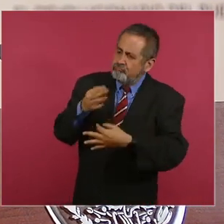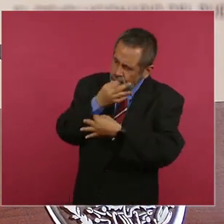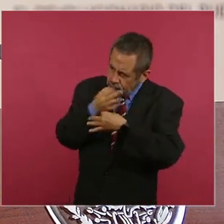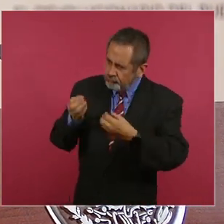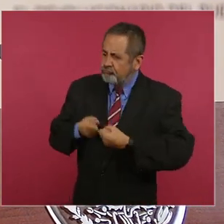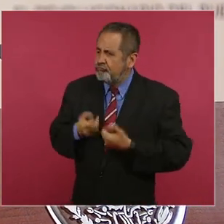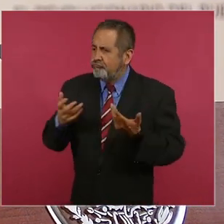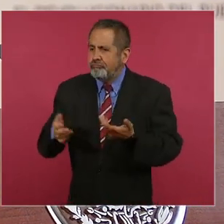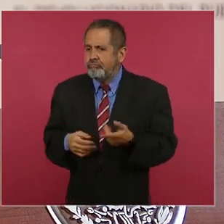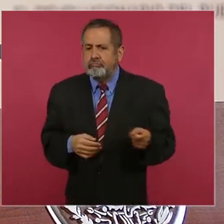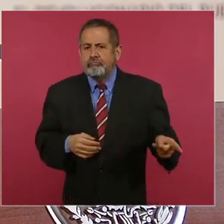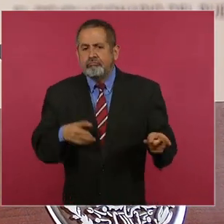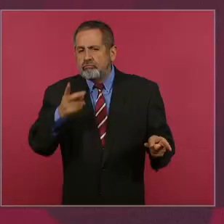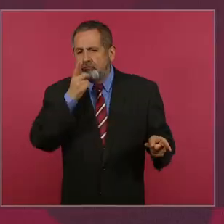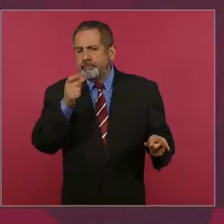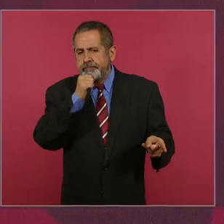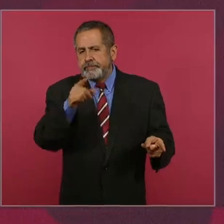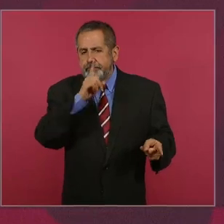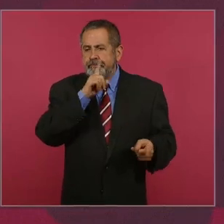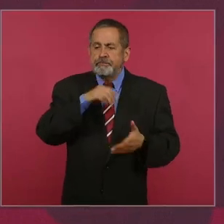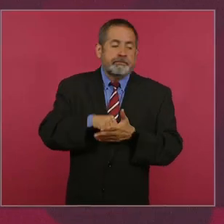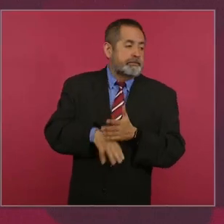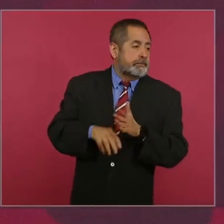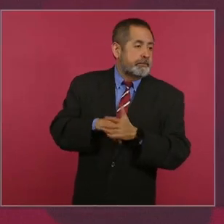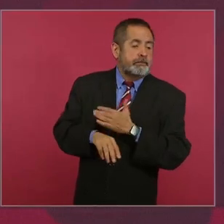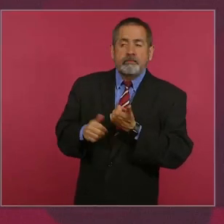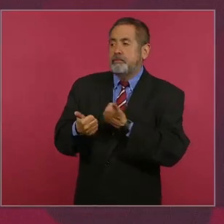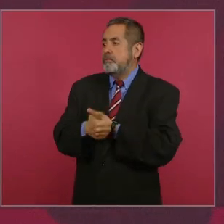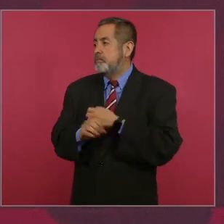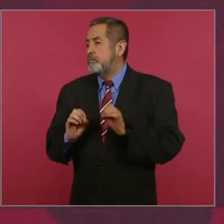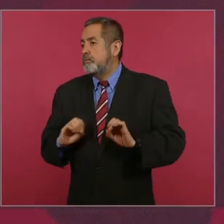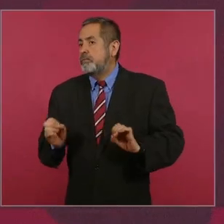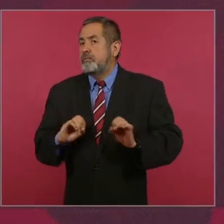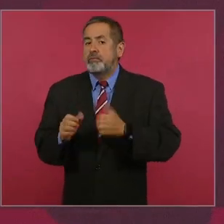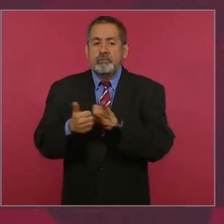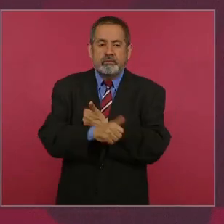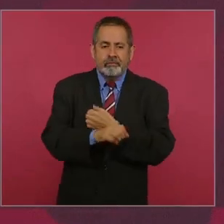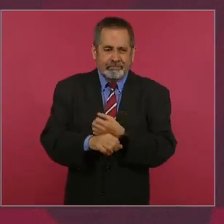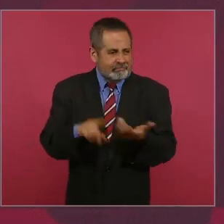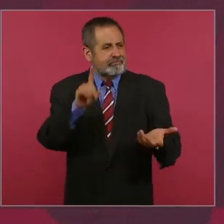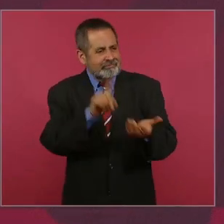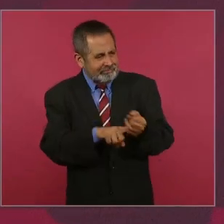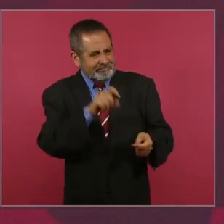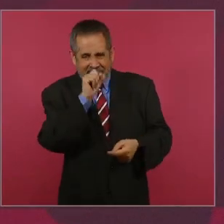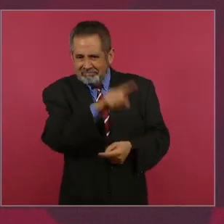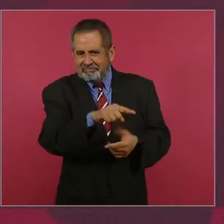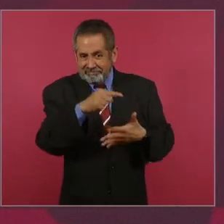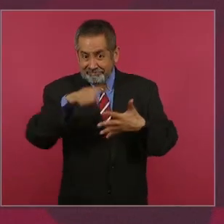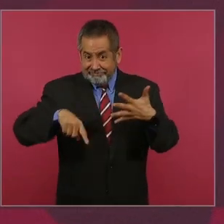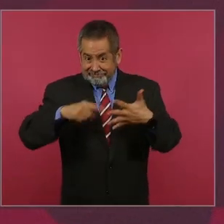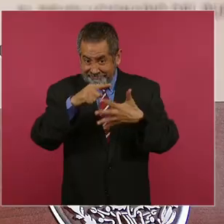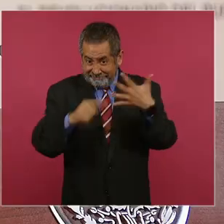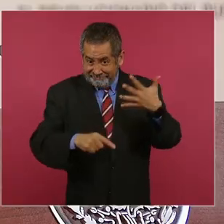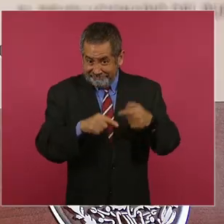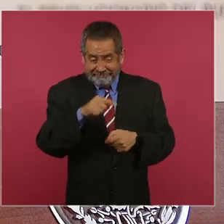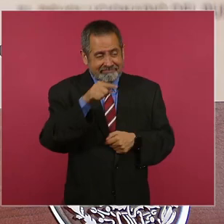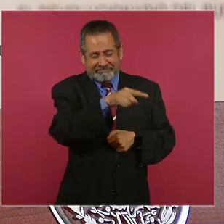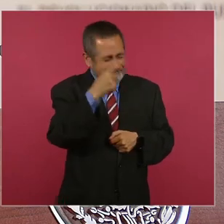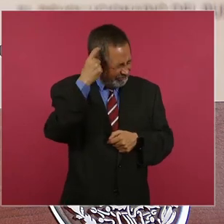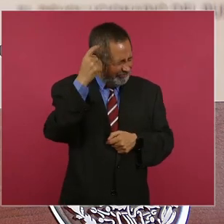a decirlo tantas cosas nada